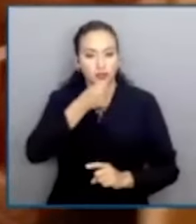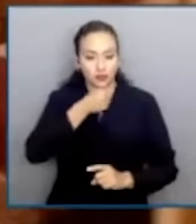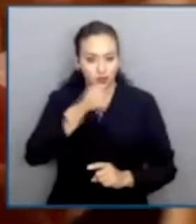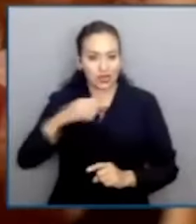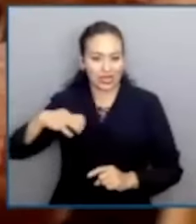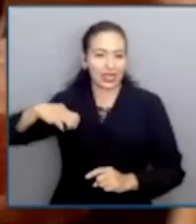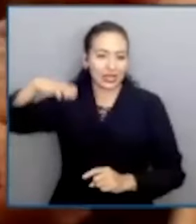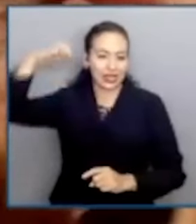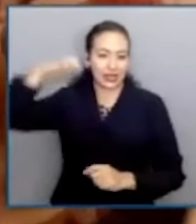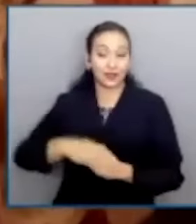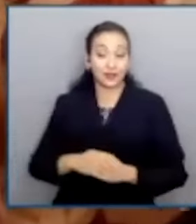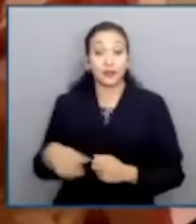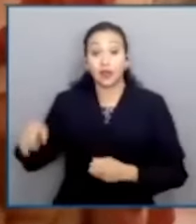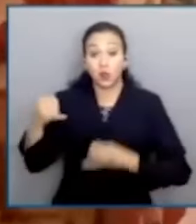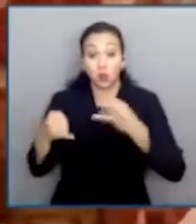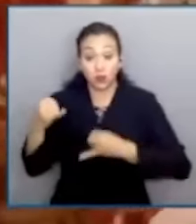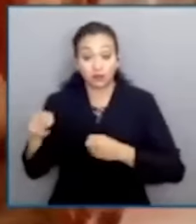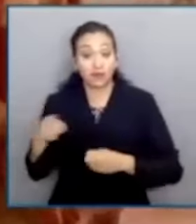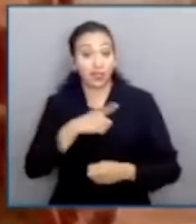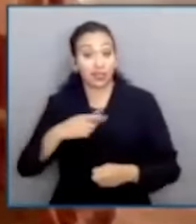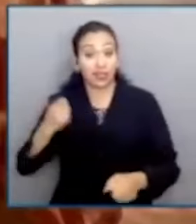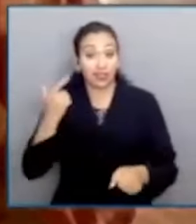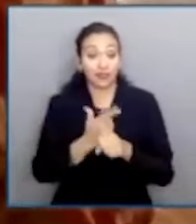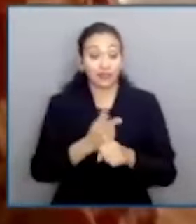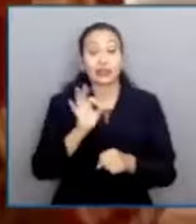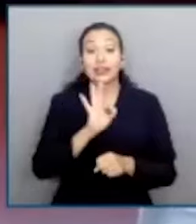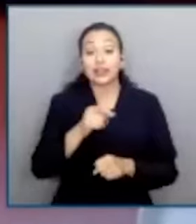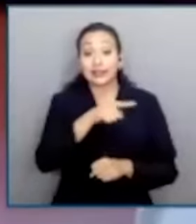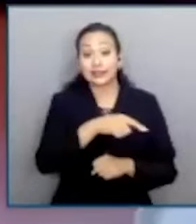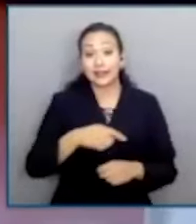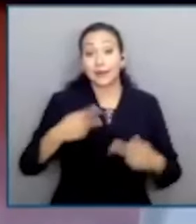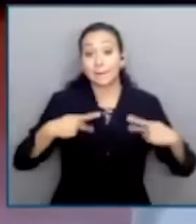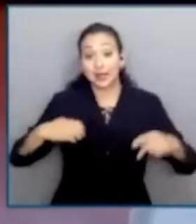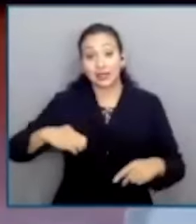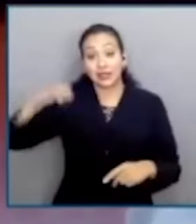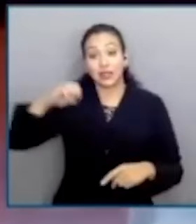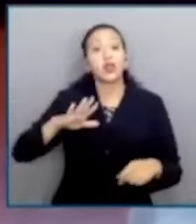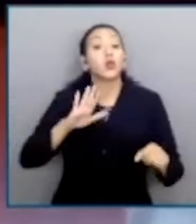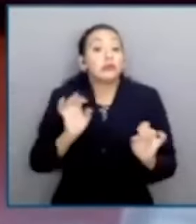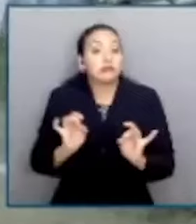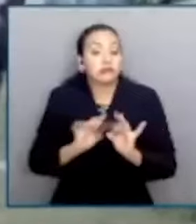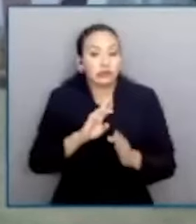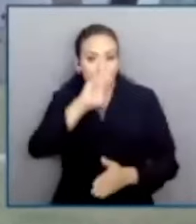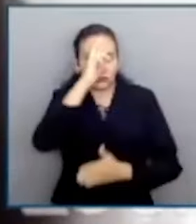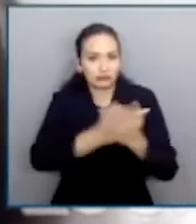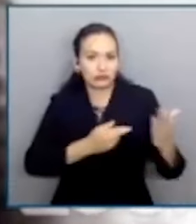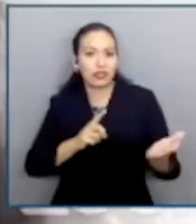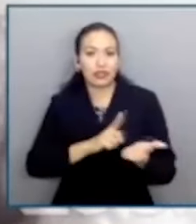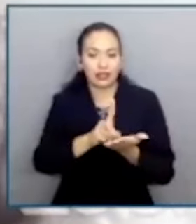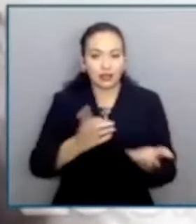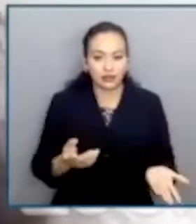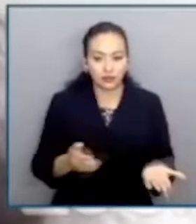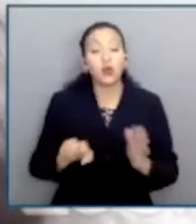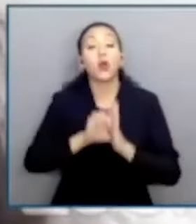identificar si las personas se encuentran en algún estado o situación de vulnerabilidad al dialogar sobre el derecho de acceso a la pensión la